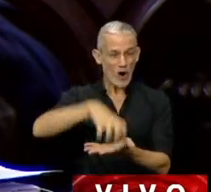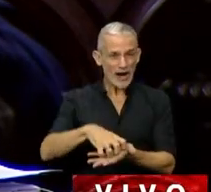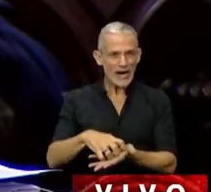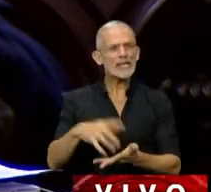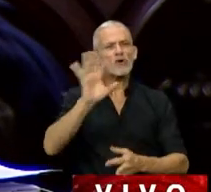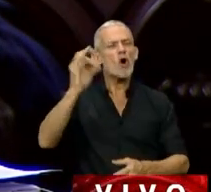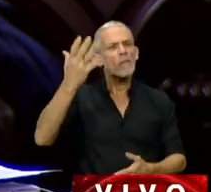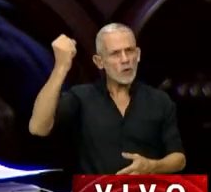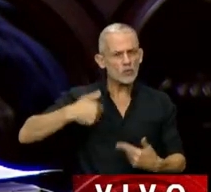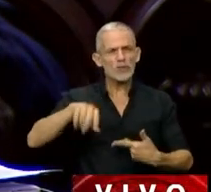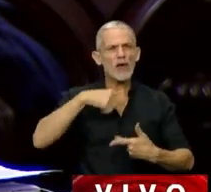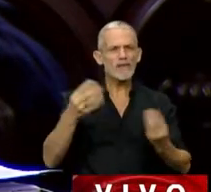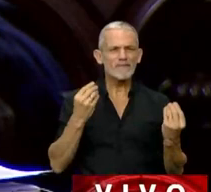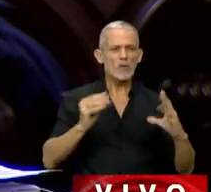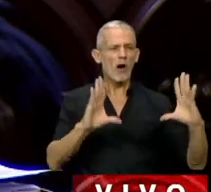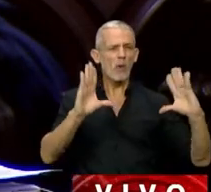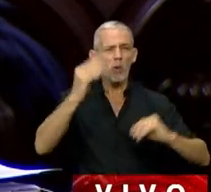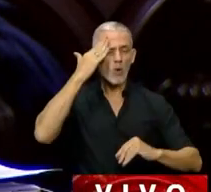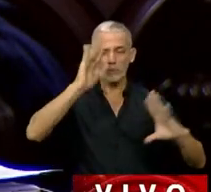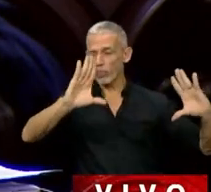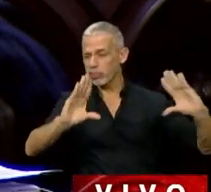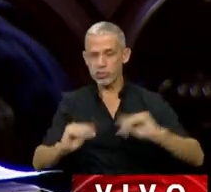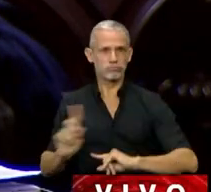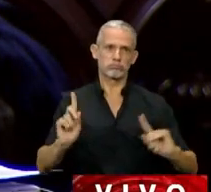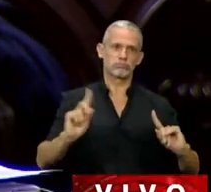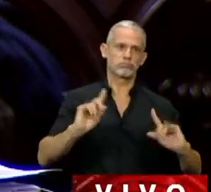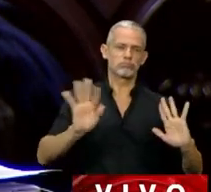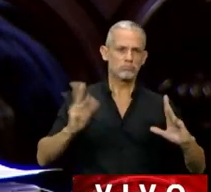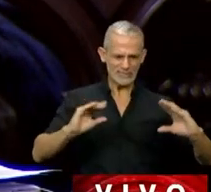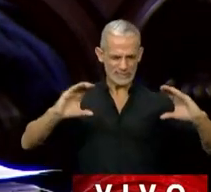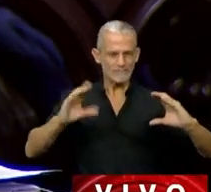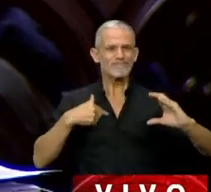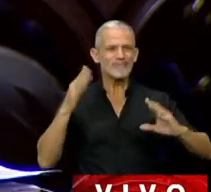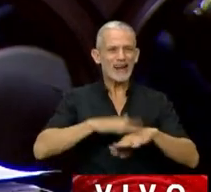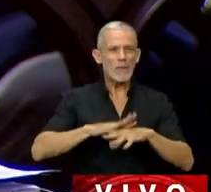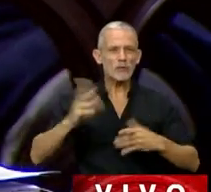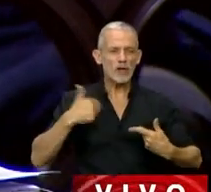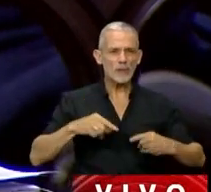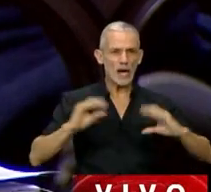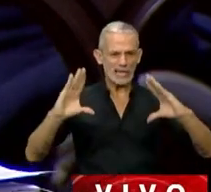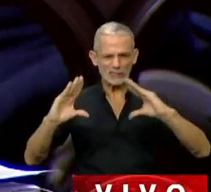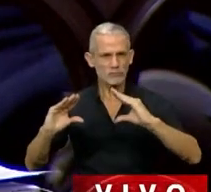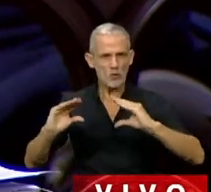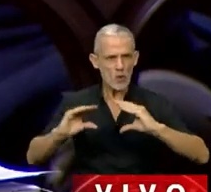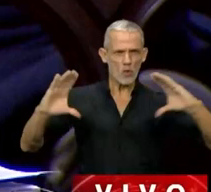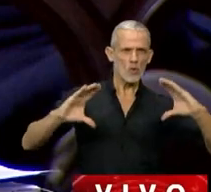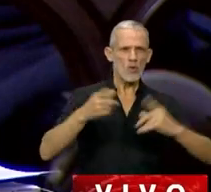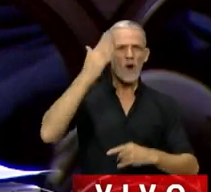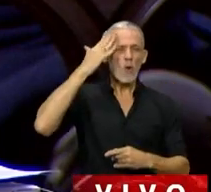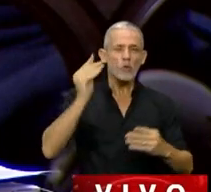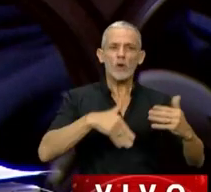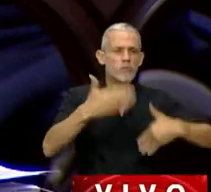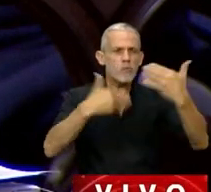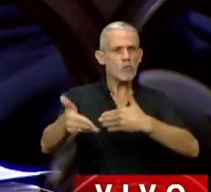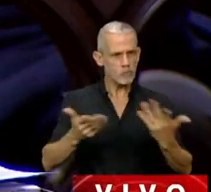tenemos la oportunidad de evitar el apagón cultural. Tenemos en nuestras manos el freno al silenciamiento de las